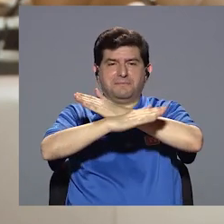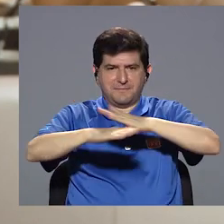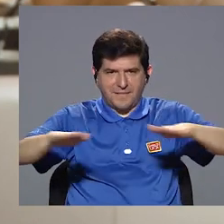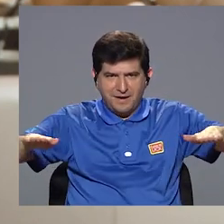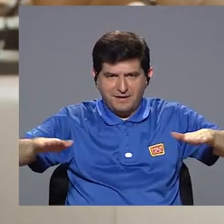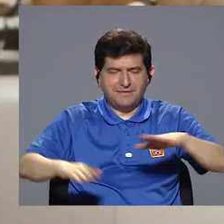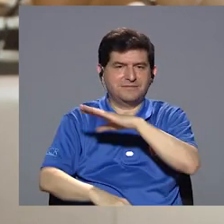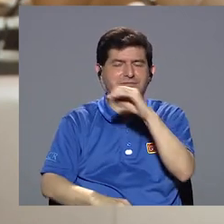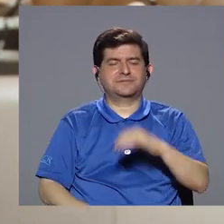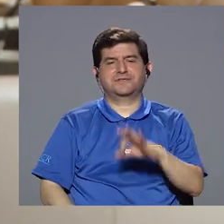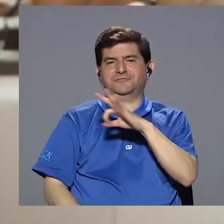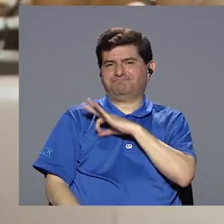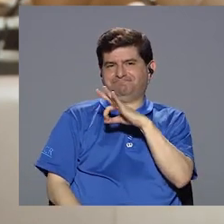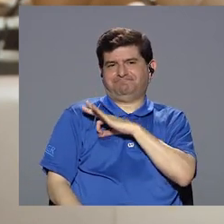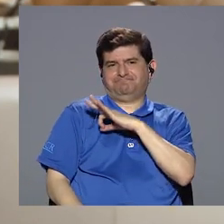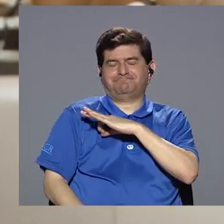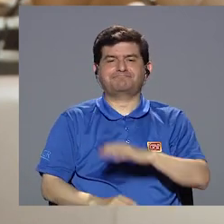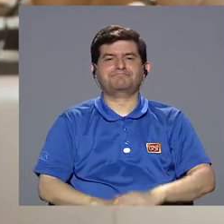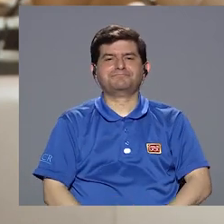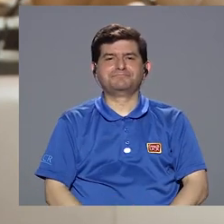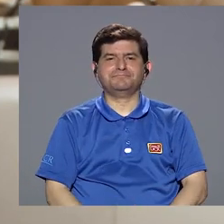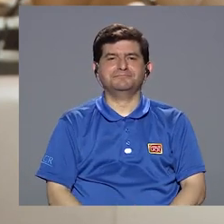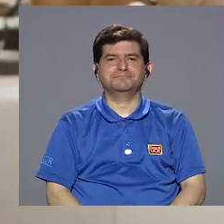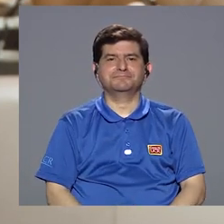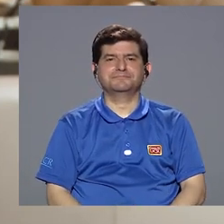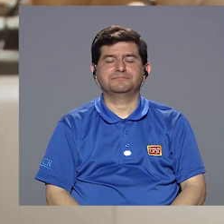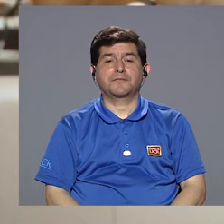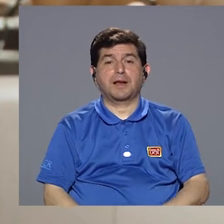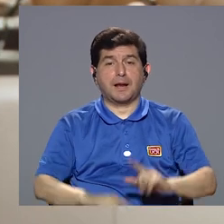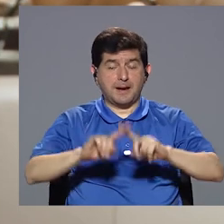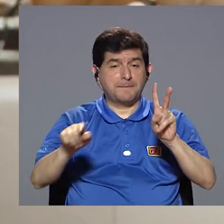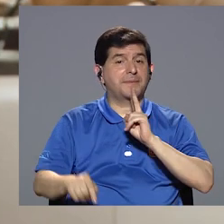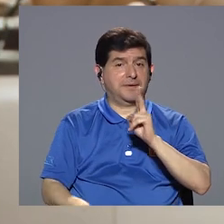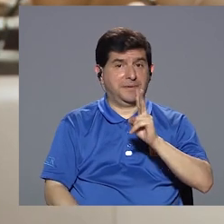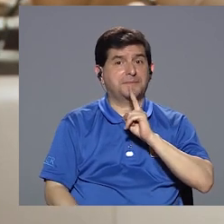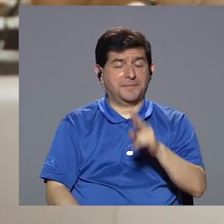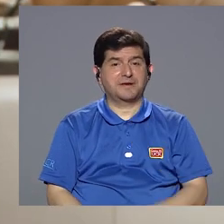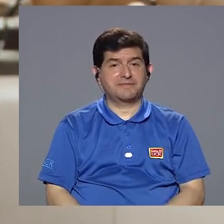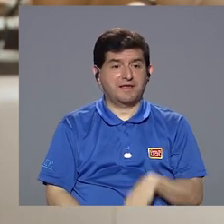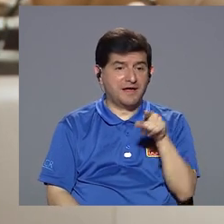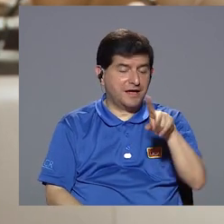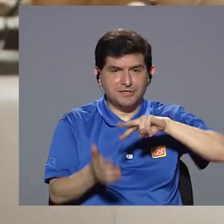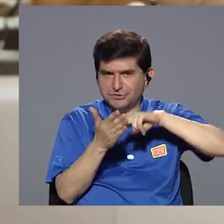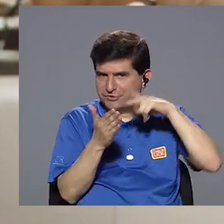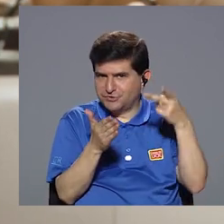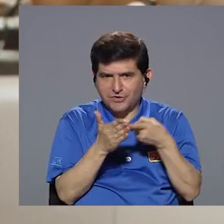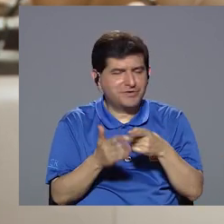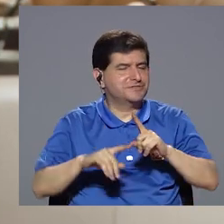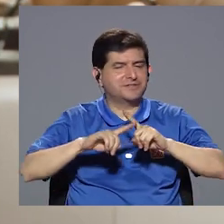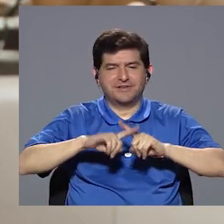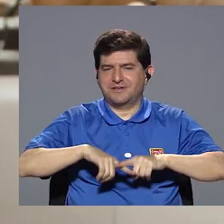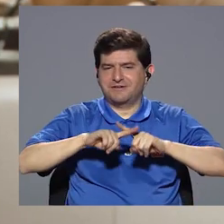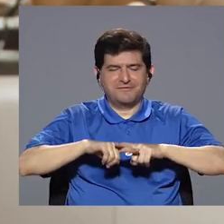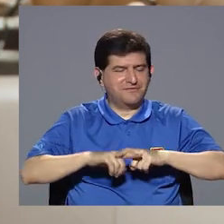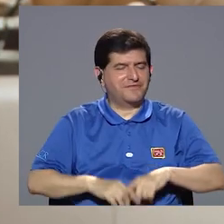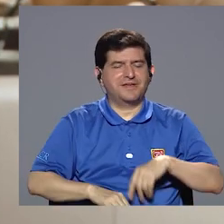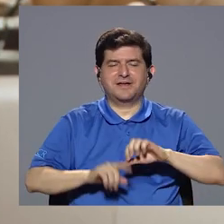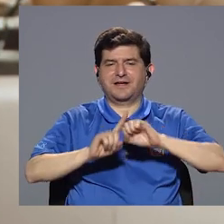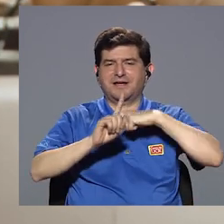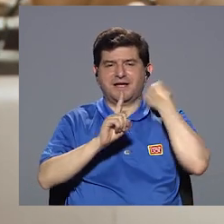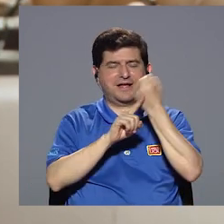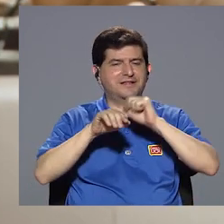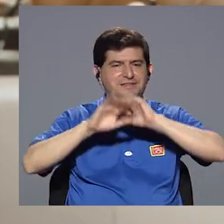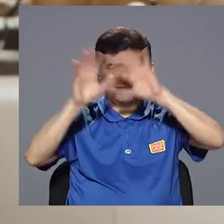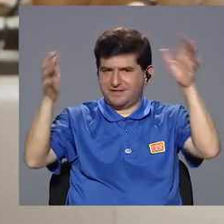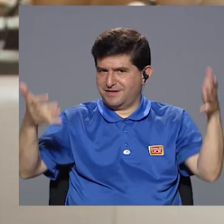podamos vivir en bienestar pero ciertamente esa no es la tendencia de la